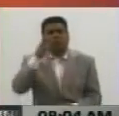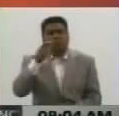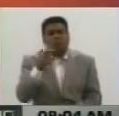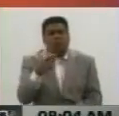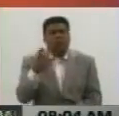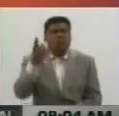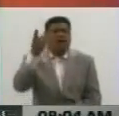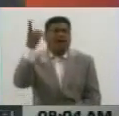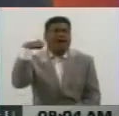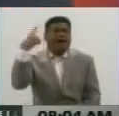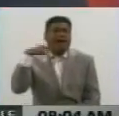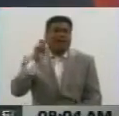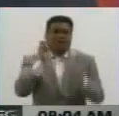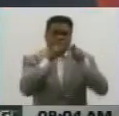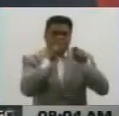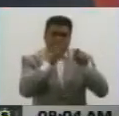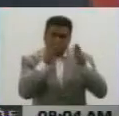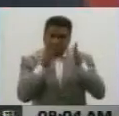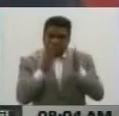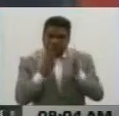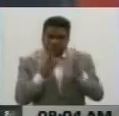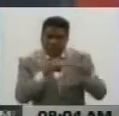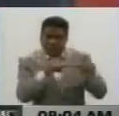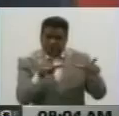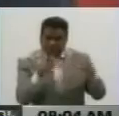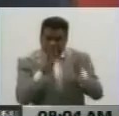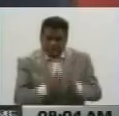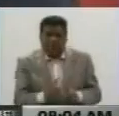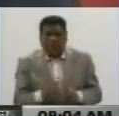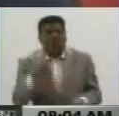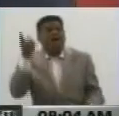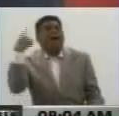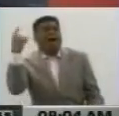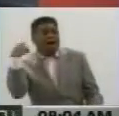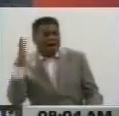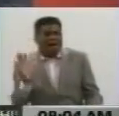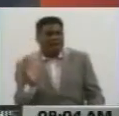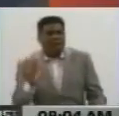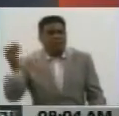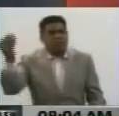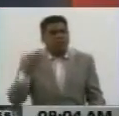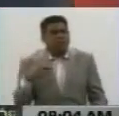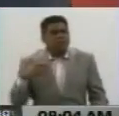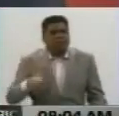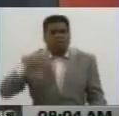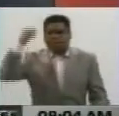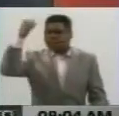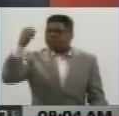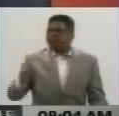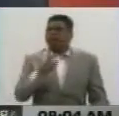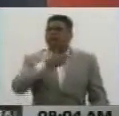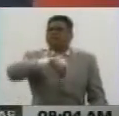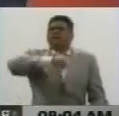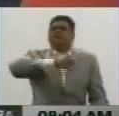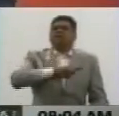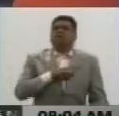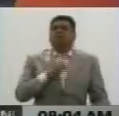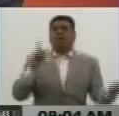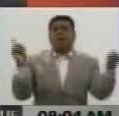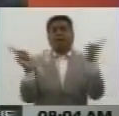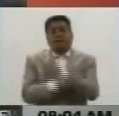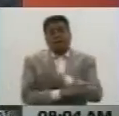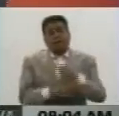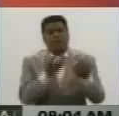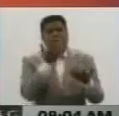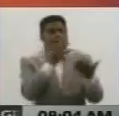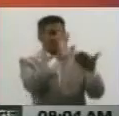ancestralmente mineros. Exacto. Porque cuando se habla de que cuando llegaron los españoles, entonces nos cambiaron espejo por oro. Claro, porque la